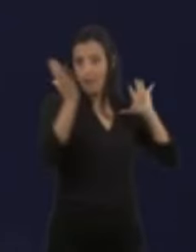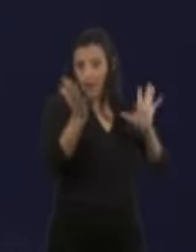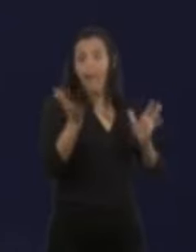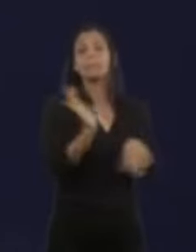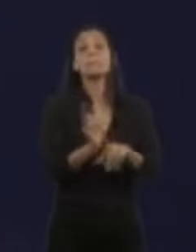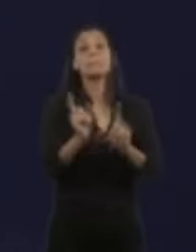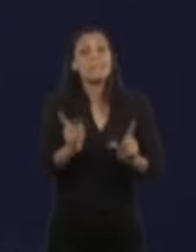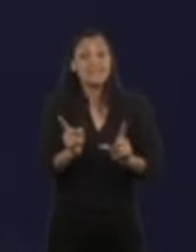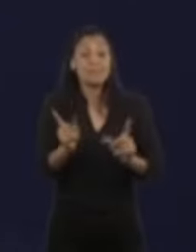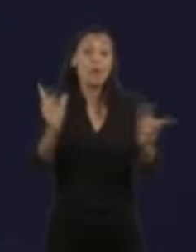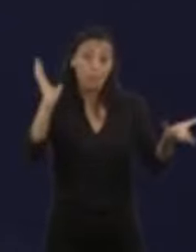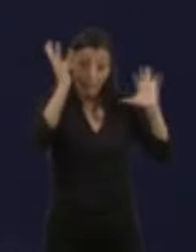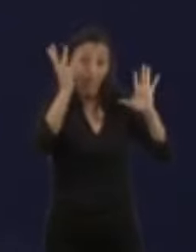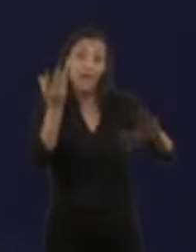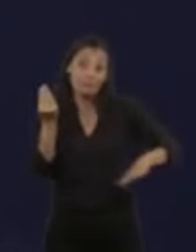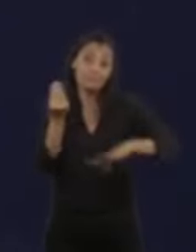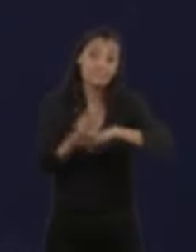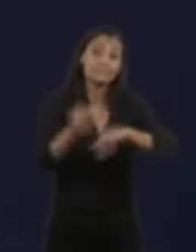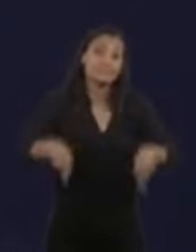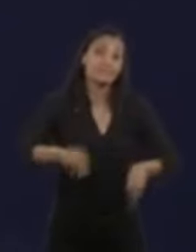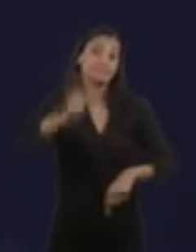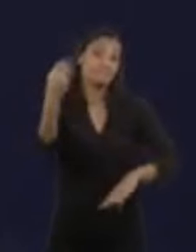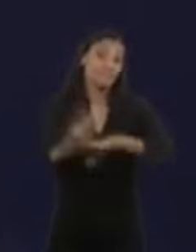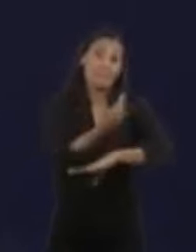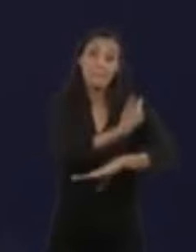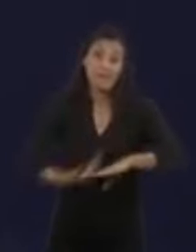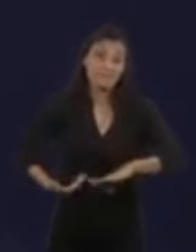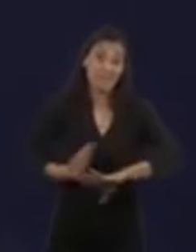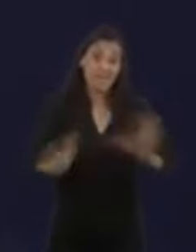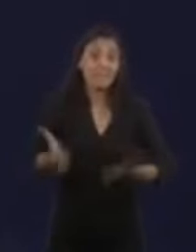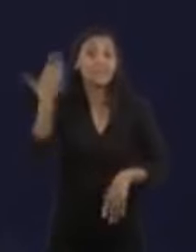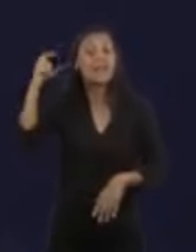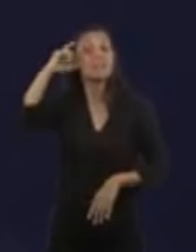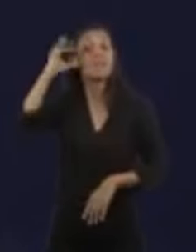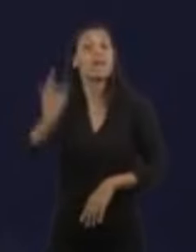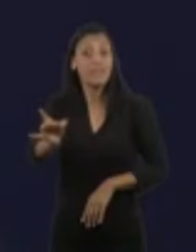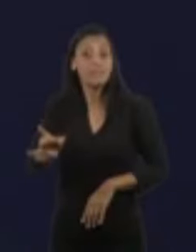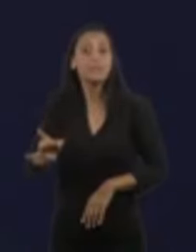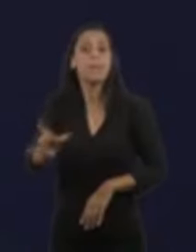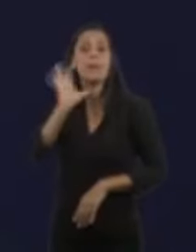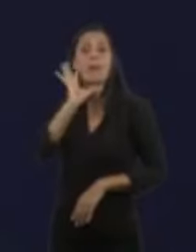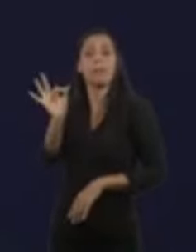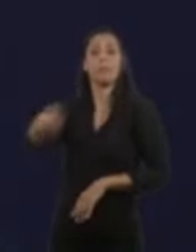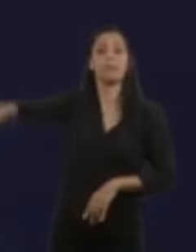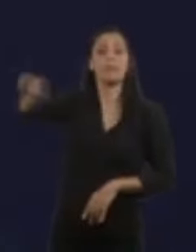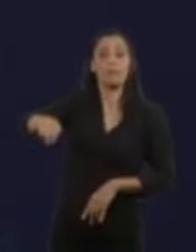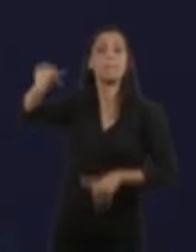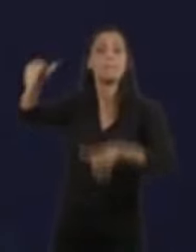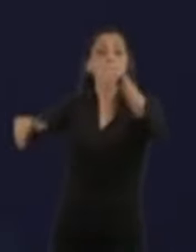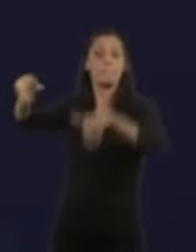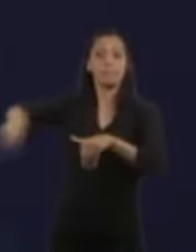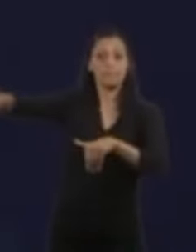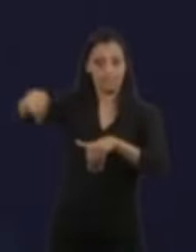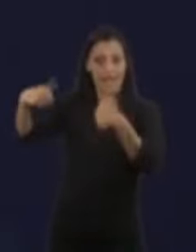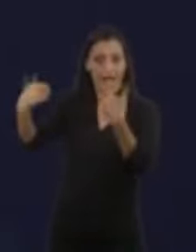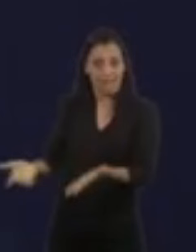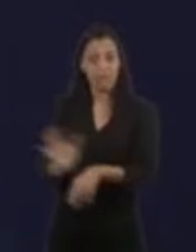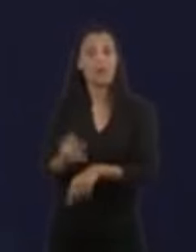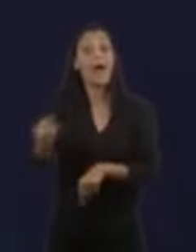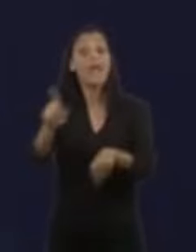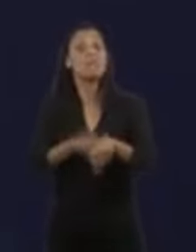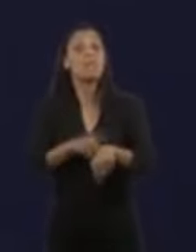llevaron al presidente al actual presidente a hacerlo el 10 de diciembre Eh me refiero al balotas y ahí los mandatos